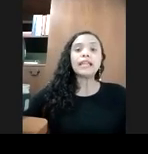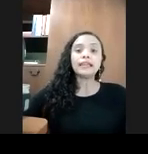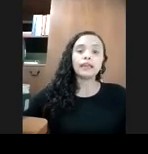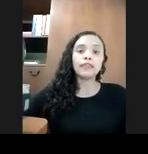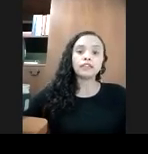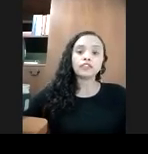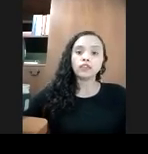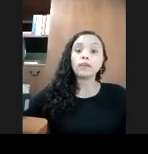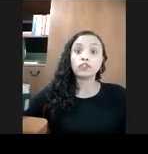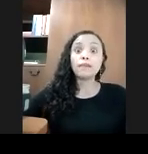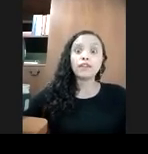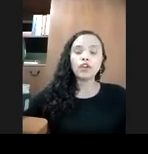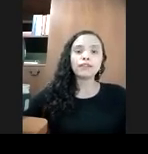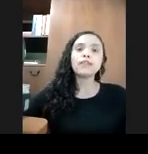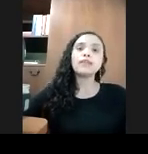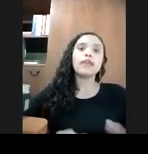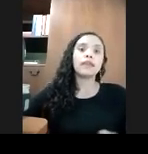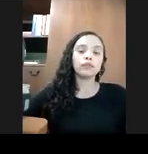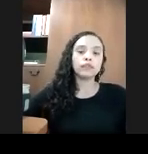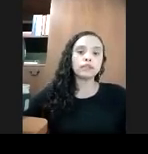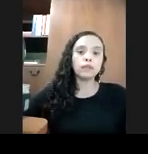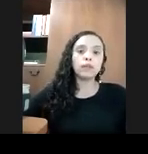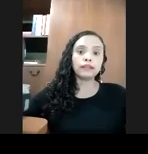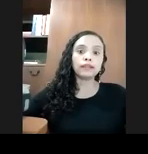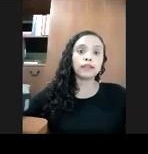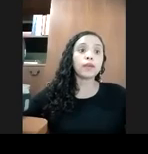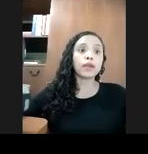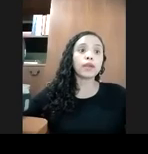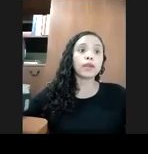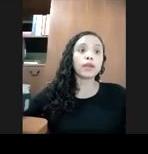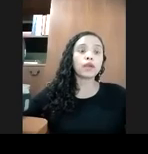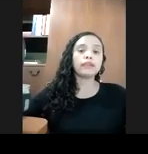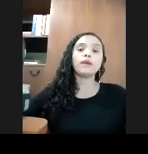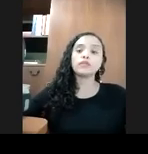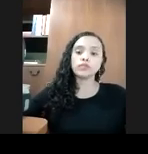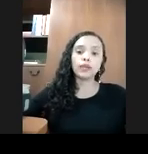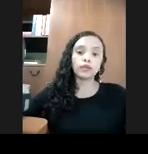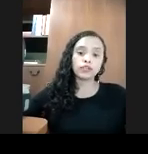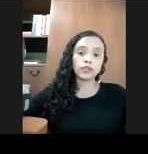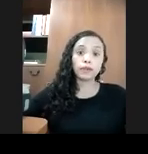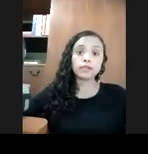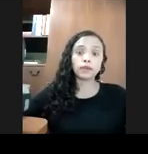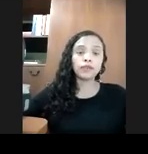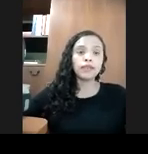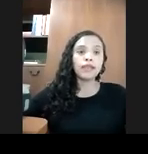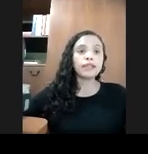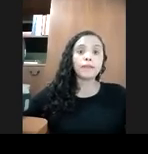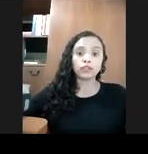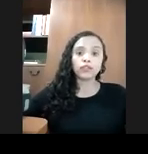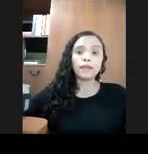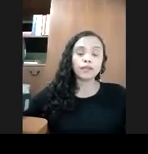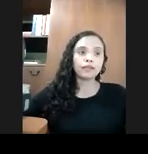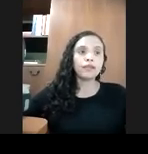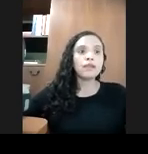las entidades de atención de personas mayores y un tercer componente que tiene que ver con esta evaluación sobre las condiciones de vida y salud de las